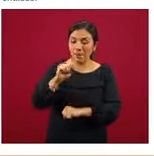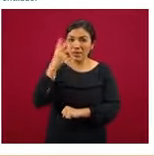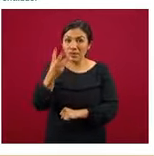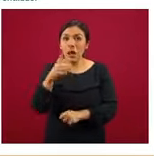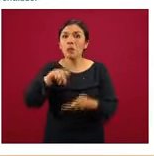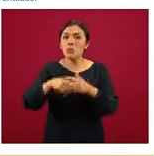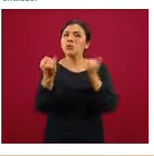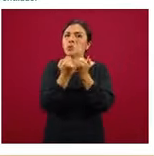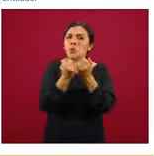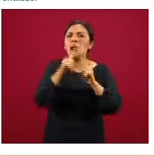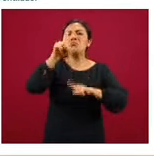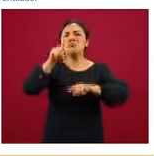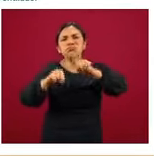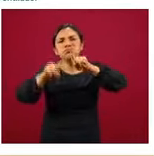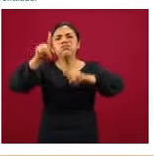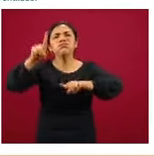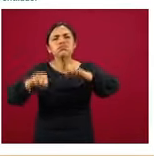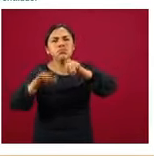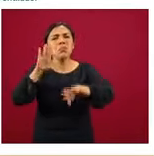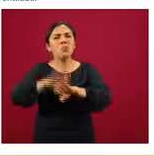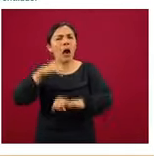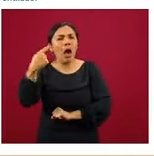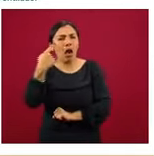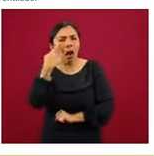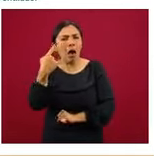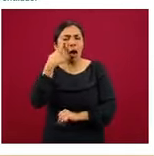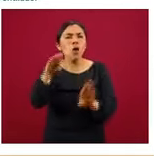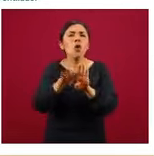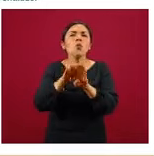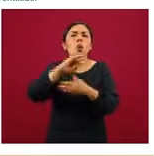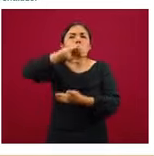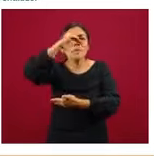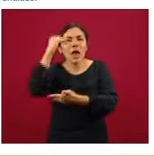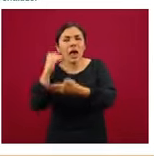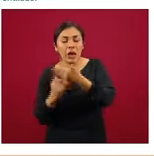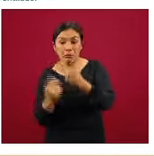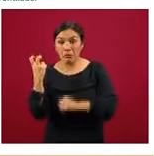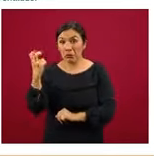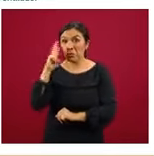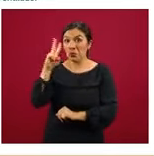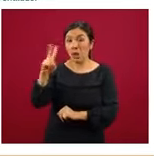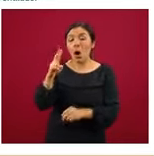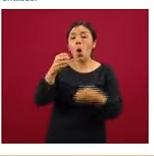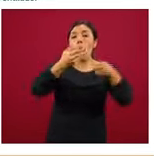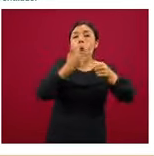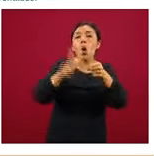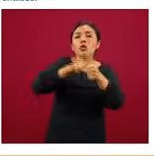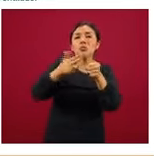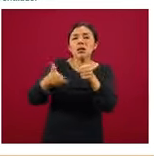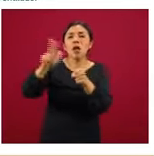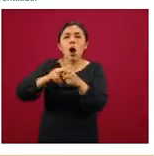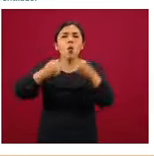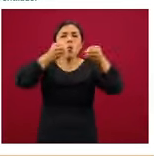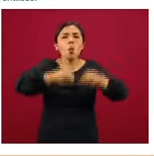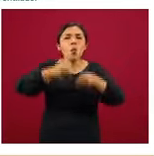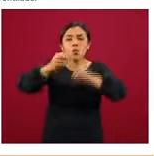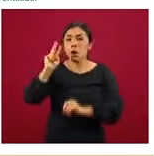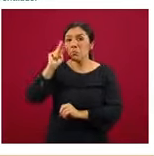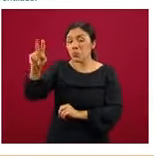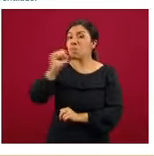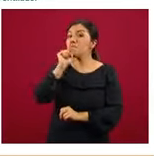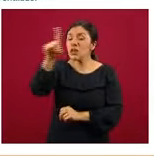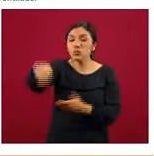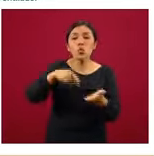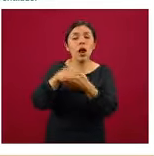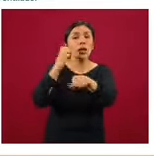estas variaciones, pero una tendencia general al descenso. Y ahí está la ocupación hospitalaria, específicamente del estado